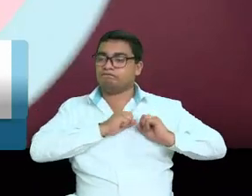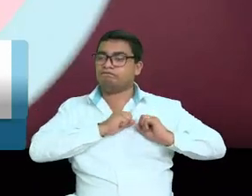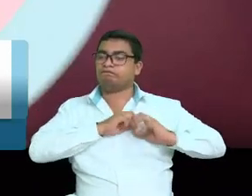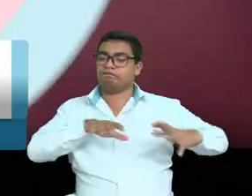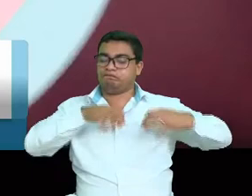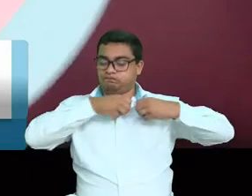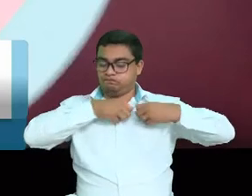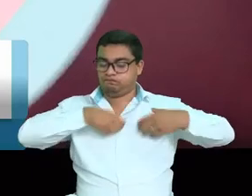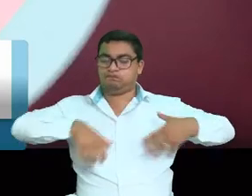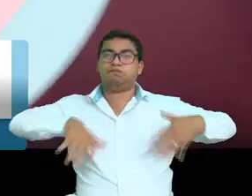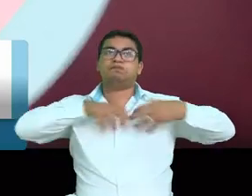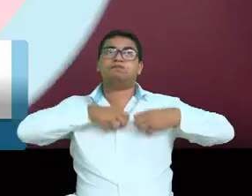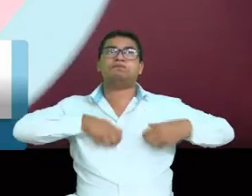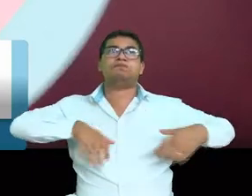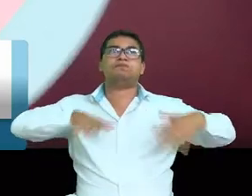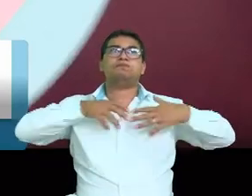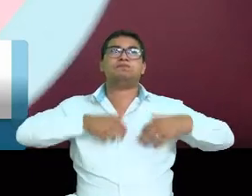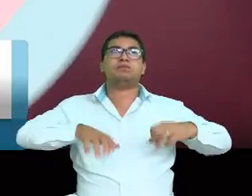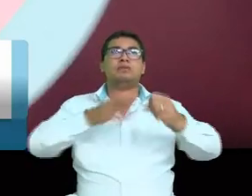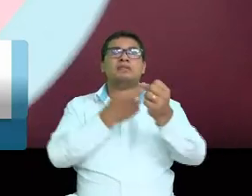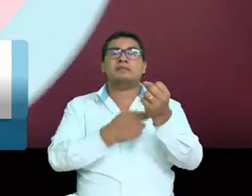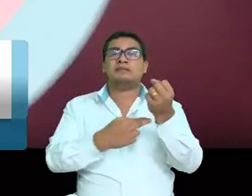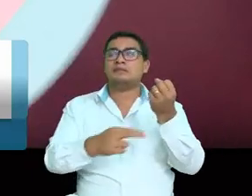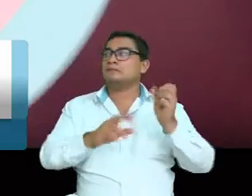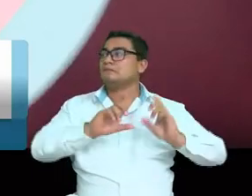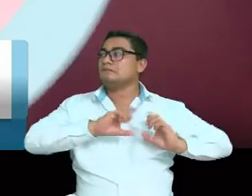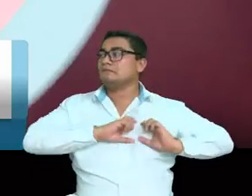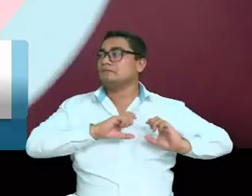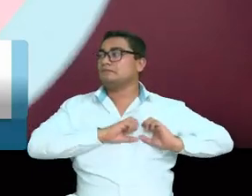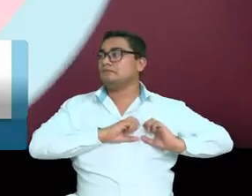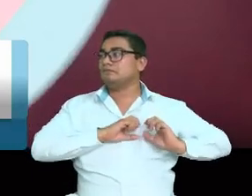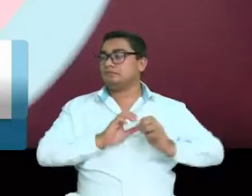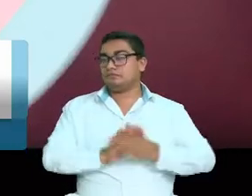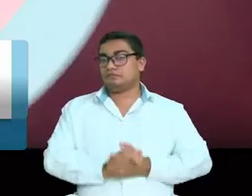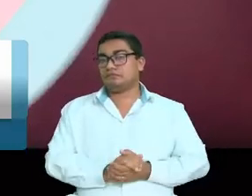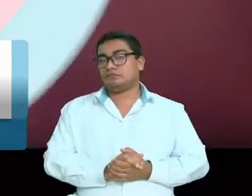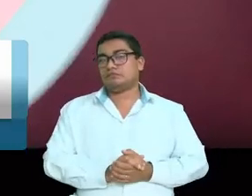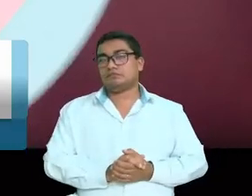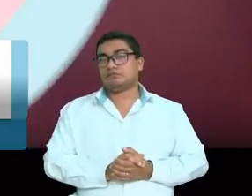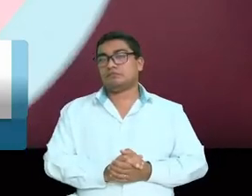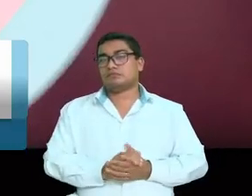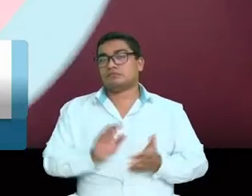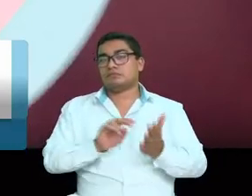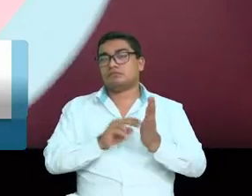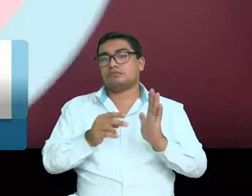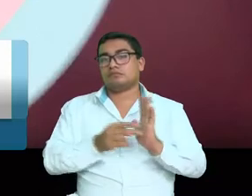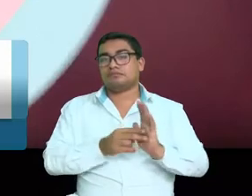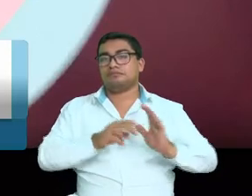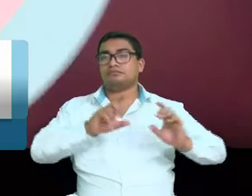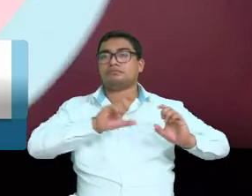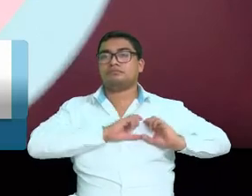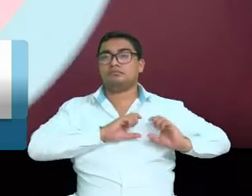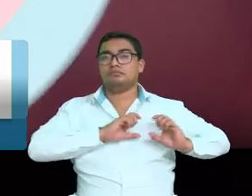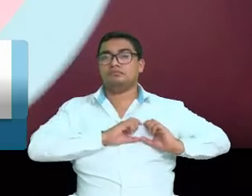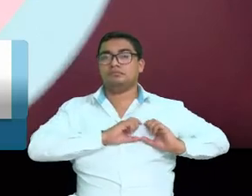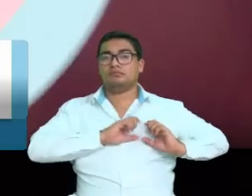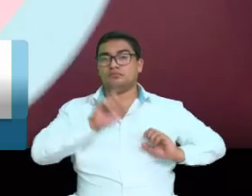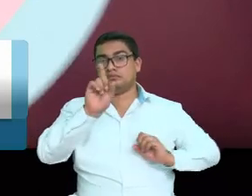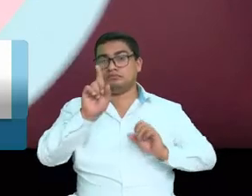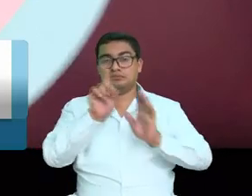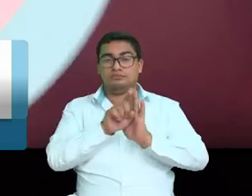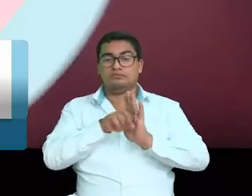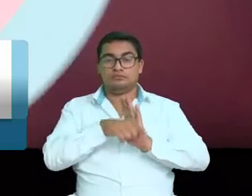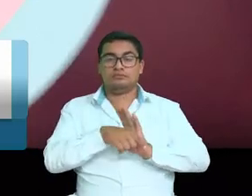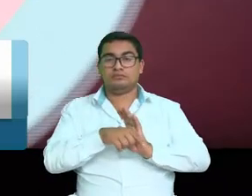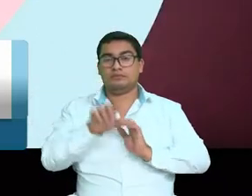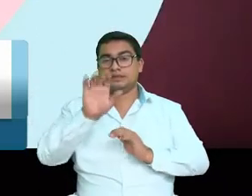En un minuto pasan 5 litros de sangre. Entonces, Por el corazón. Sí, ese se llama el débito cardíaco. Y en un minuto pasan 5 litros.